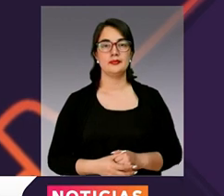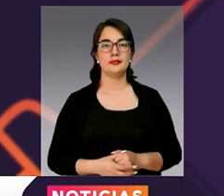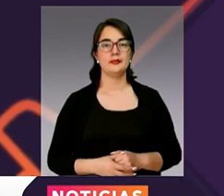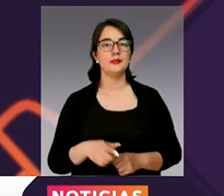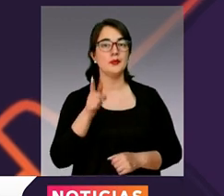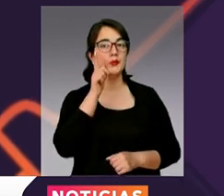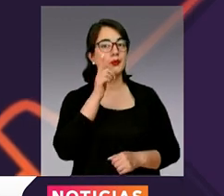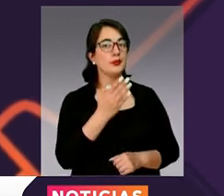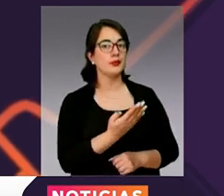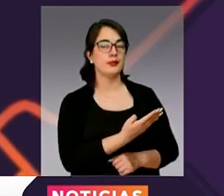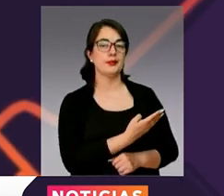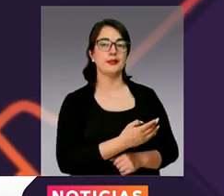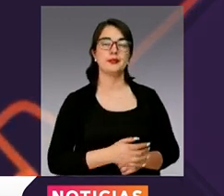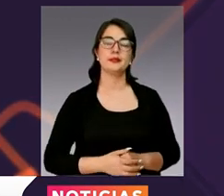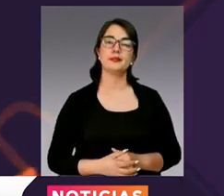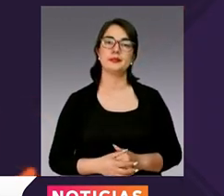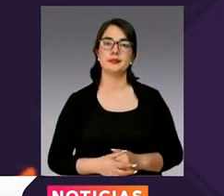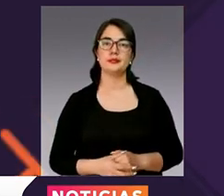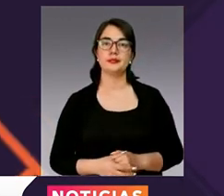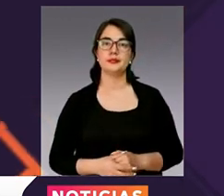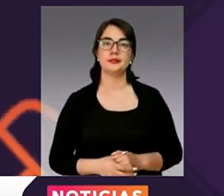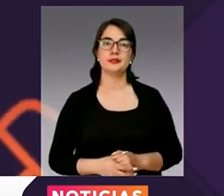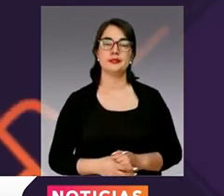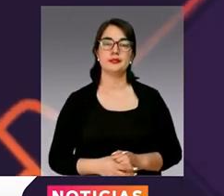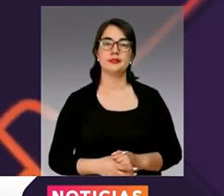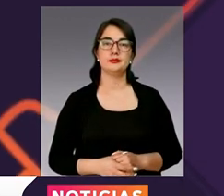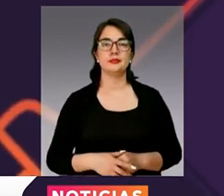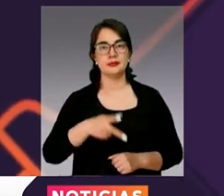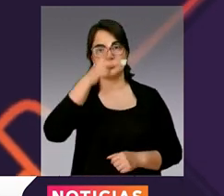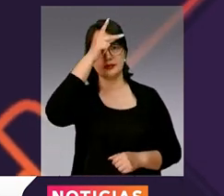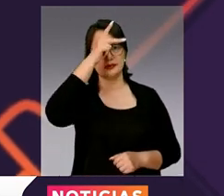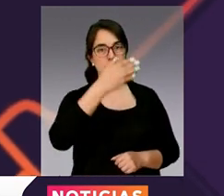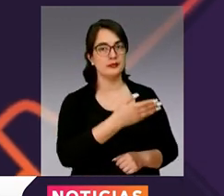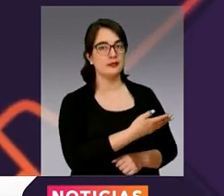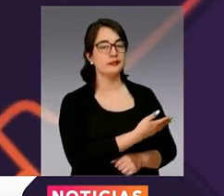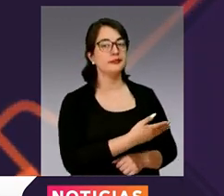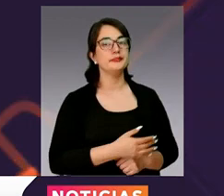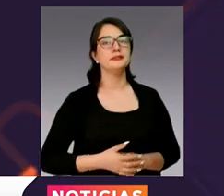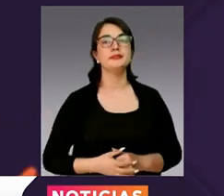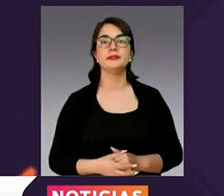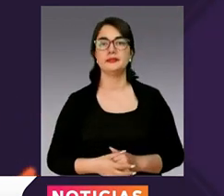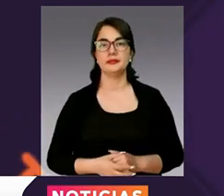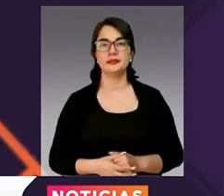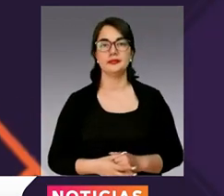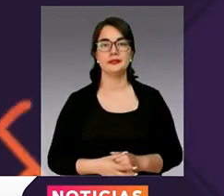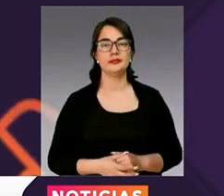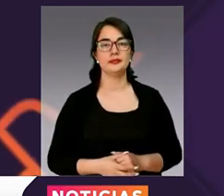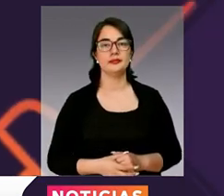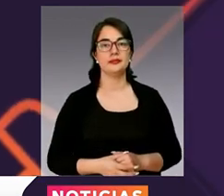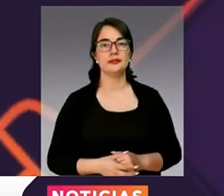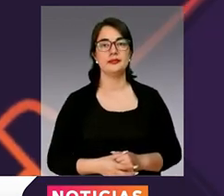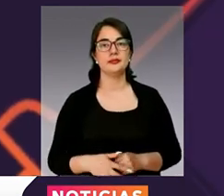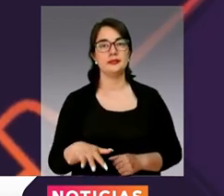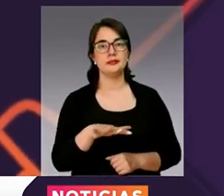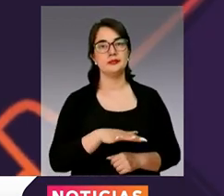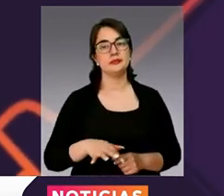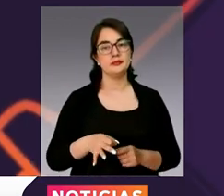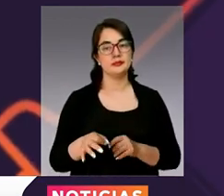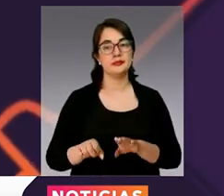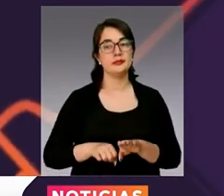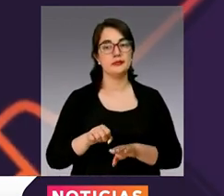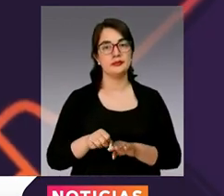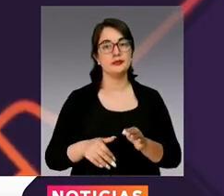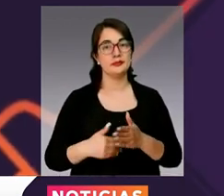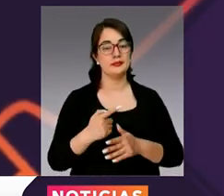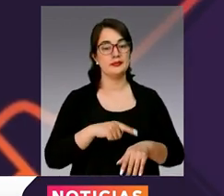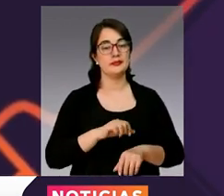los barrios Felicidad y Modelia. En Kennedy, en el barrio Ciudad Kennedy Central. Y en el municipio de Cajicá, desde las 10 de la mañana